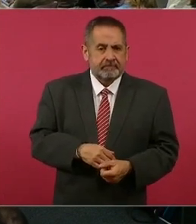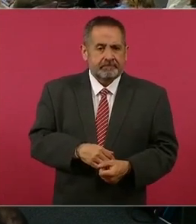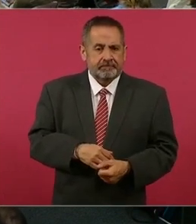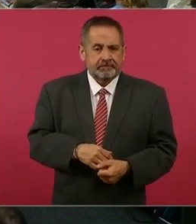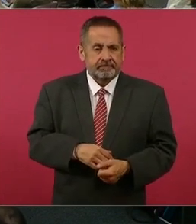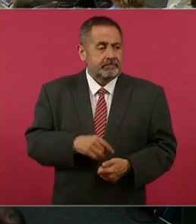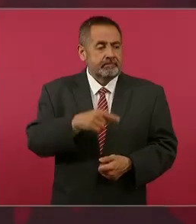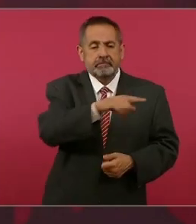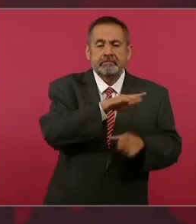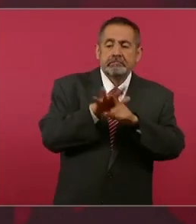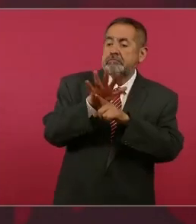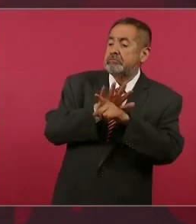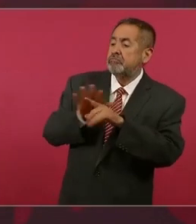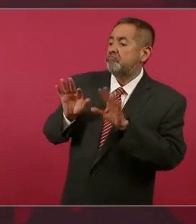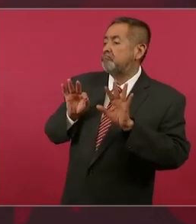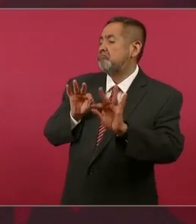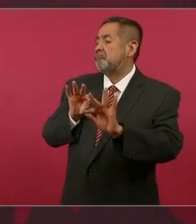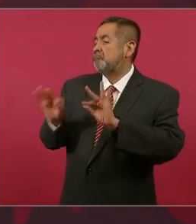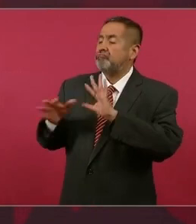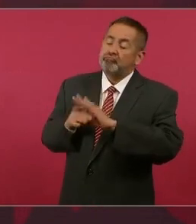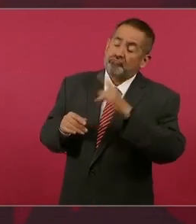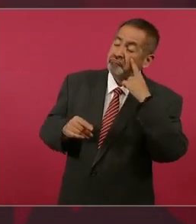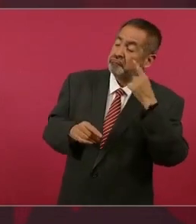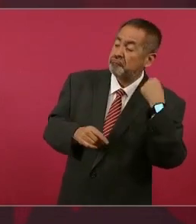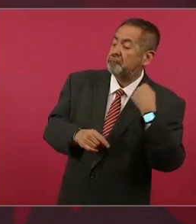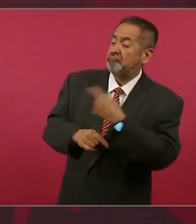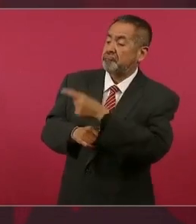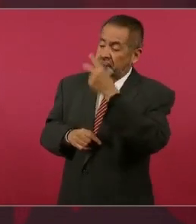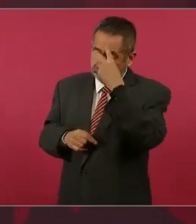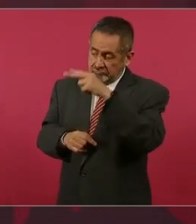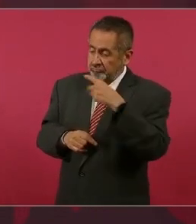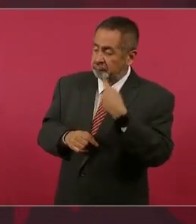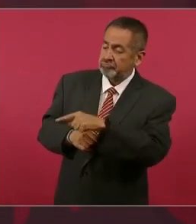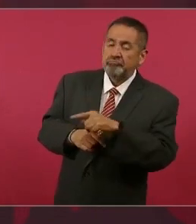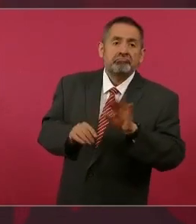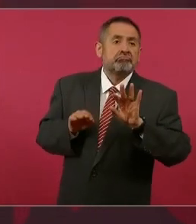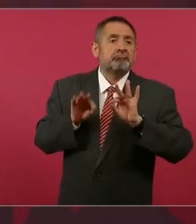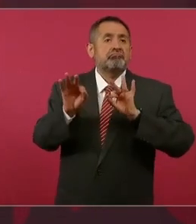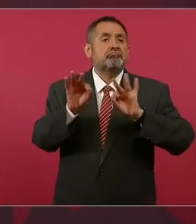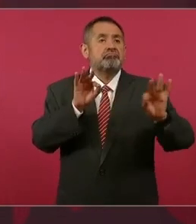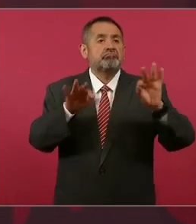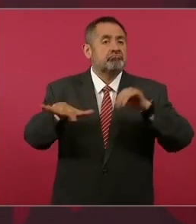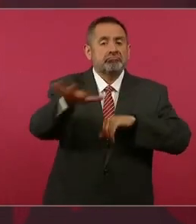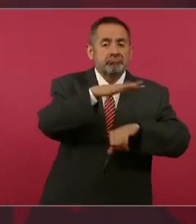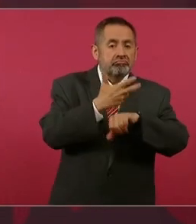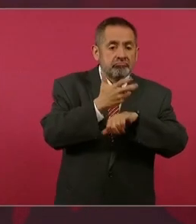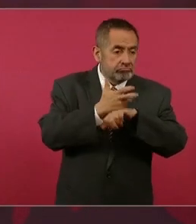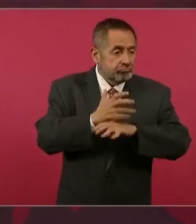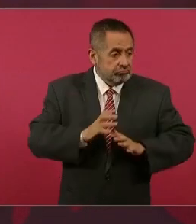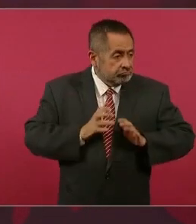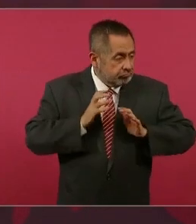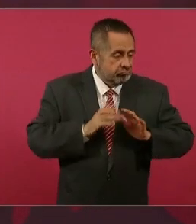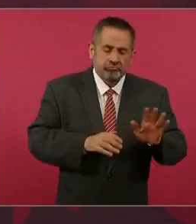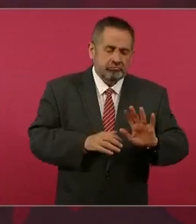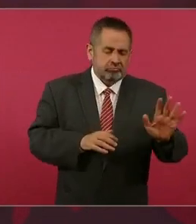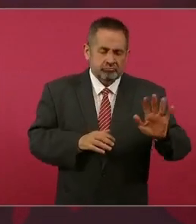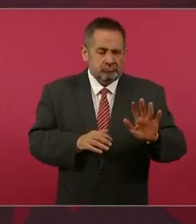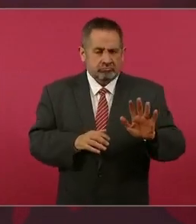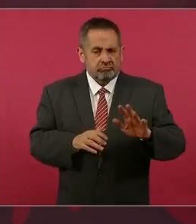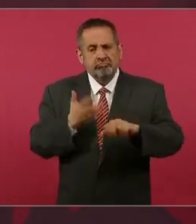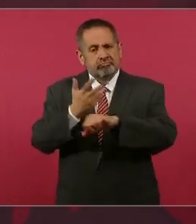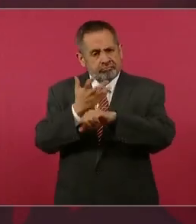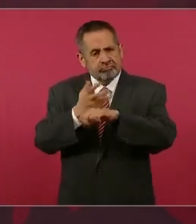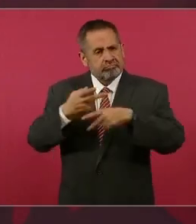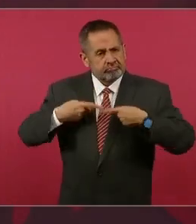se manipule con ese pensamiento a la población estadounidense, que es un pueblo hermano,